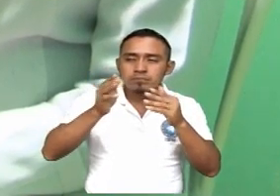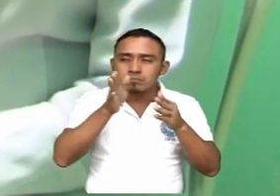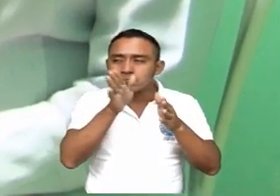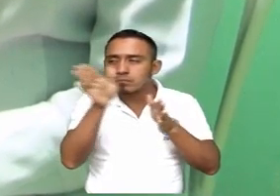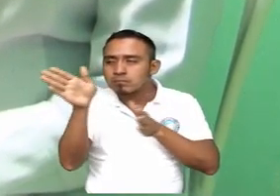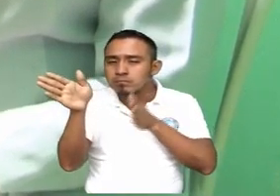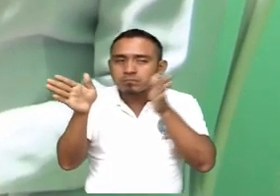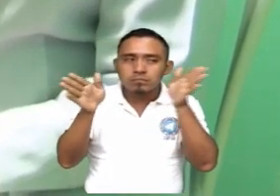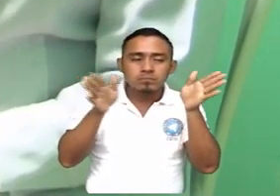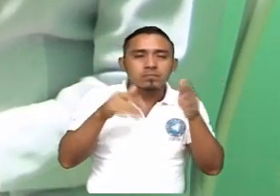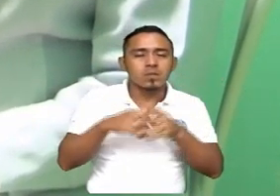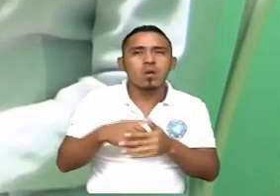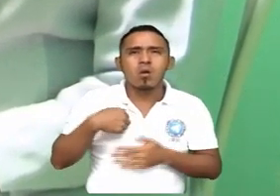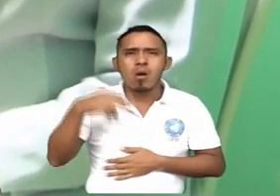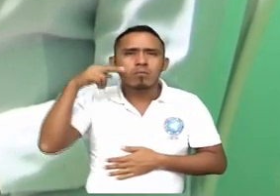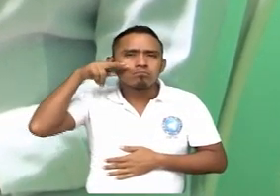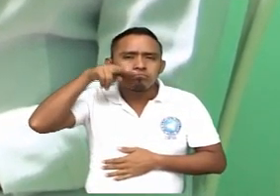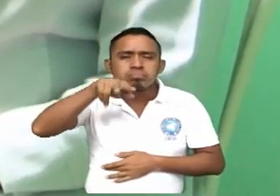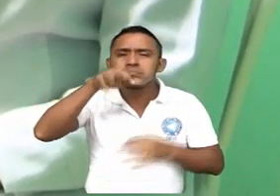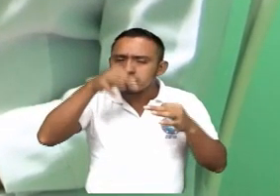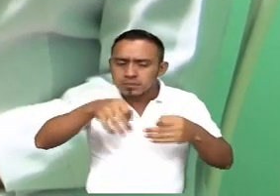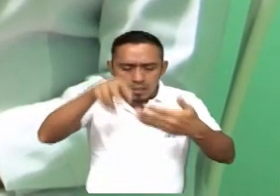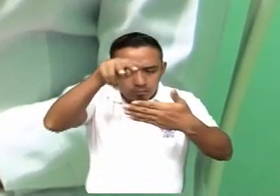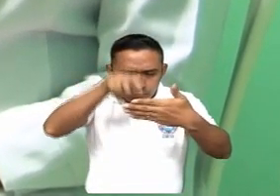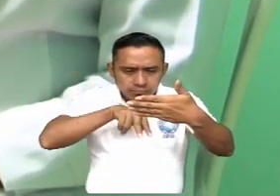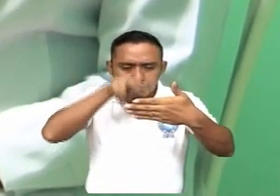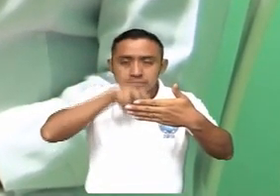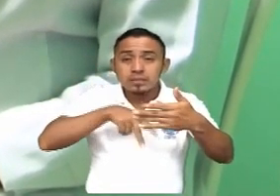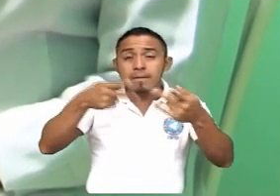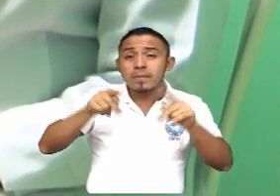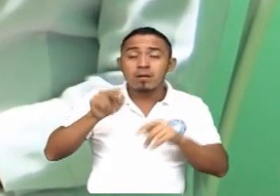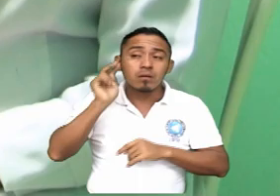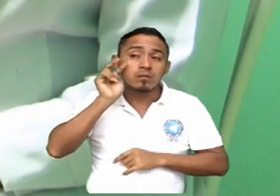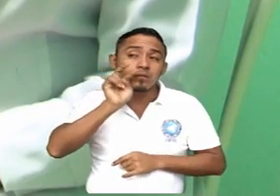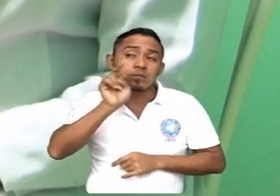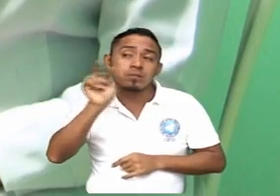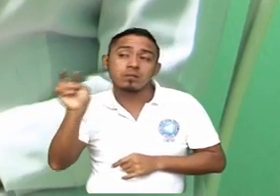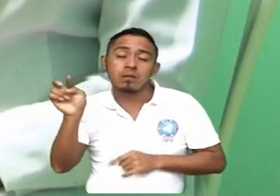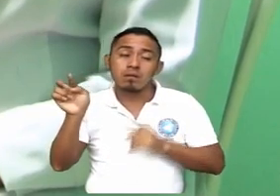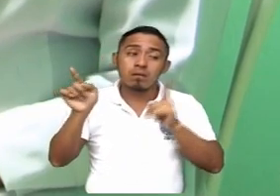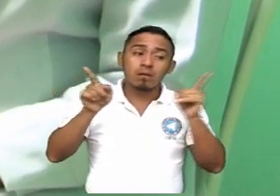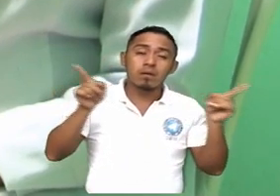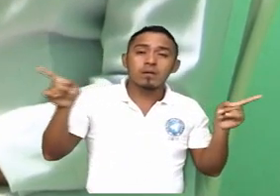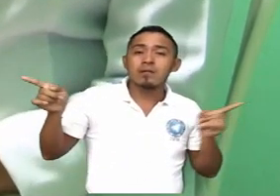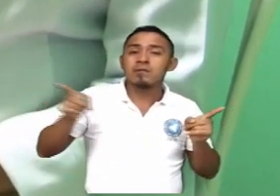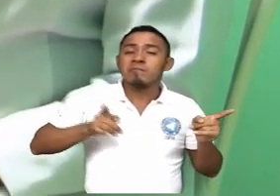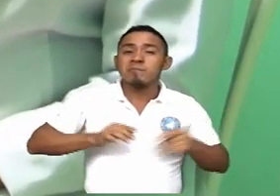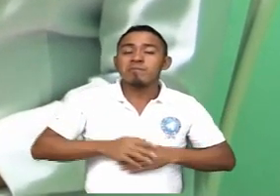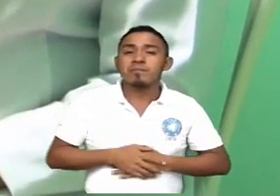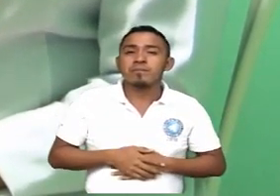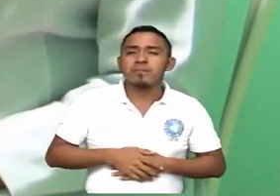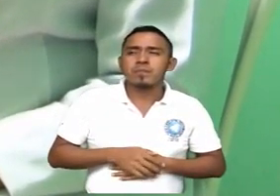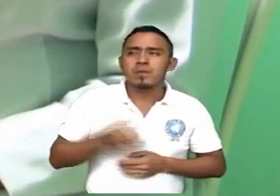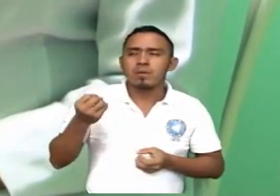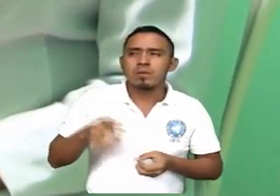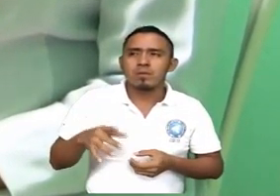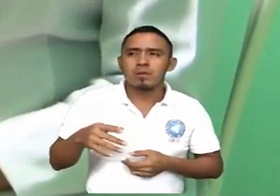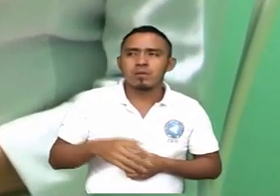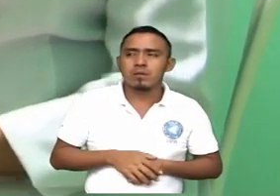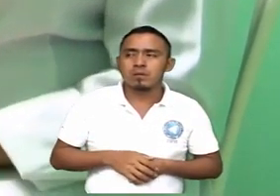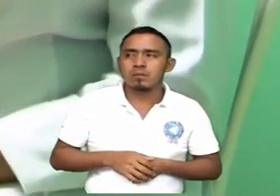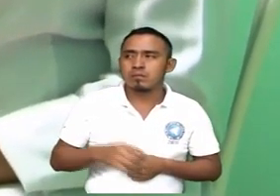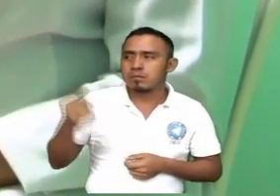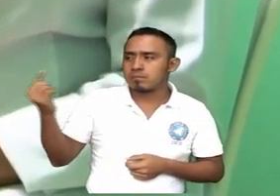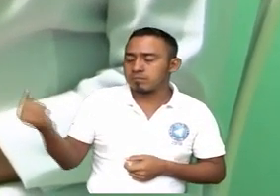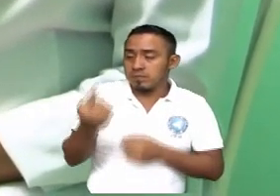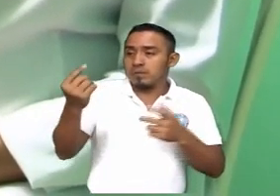paciente puede decir, veo bien las letras, pero quizás ha comenzado a ver que de repente le aparecen los vehículos de su lado,